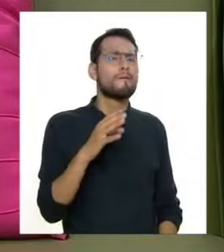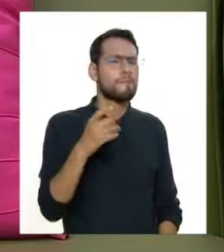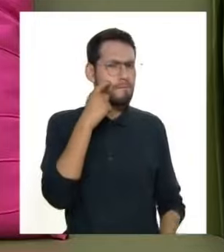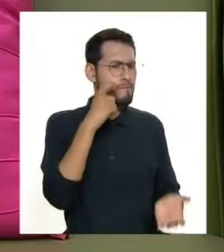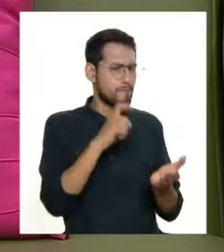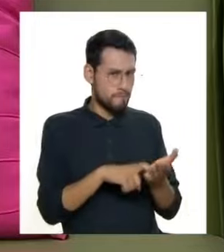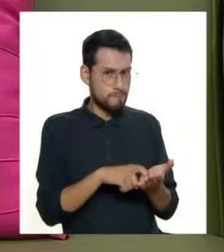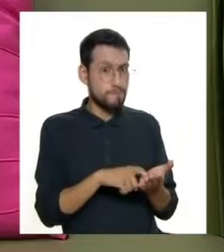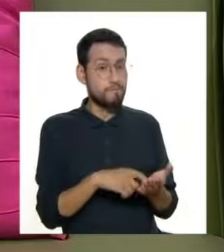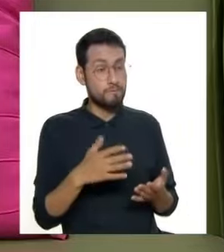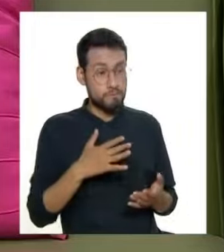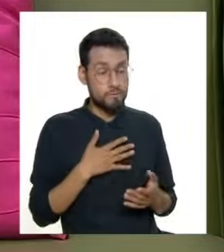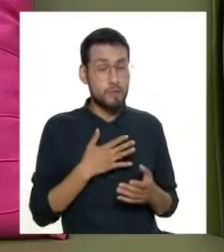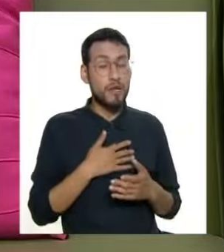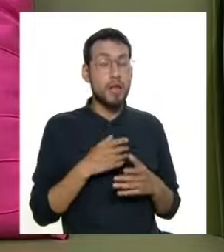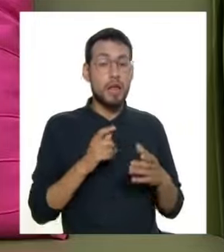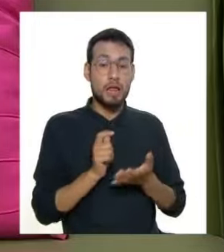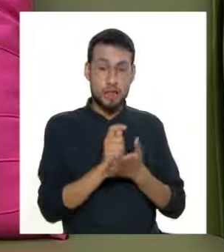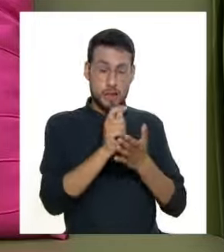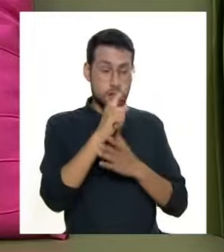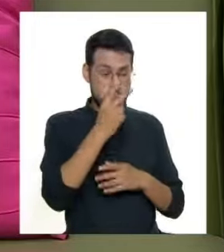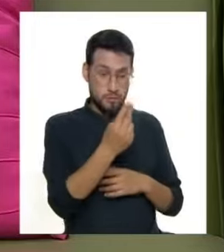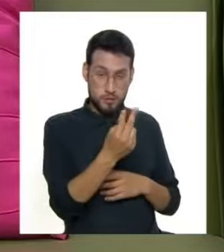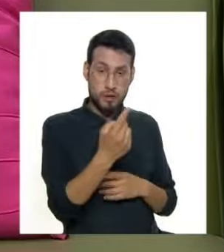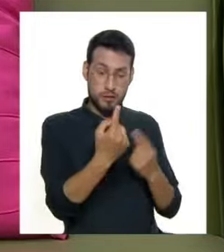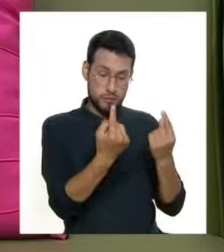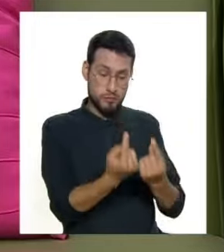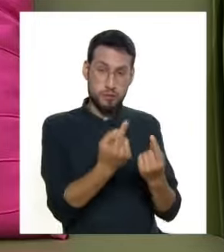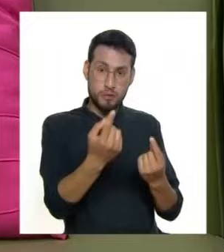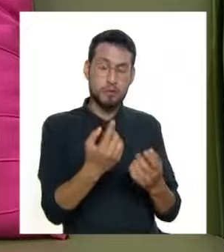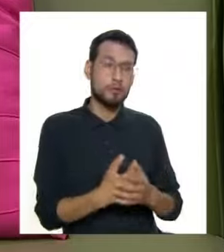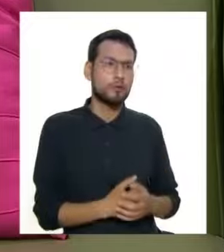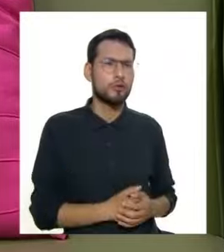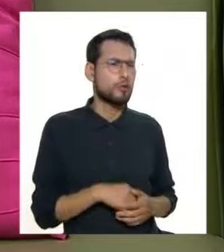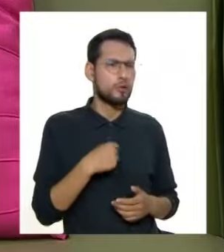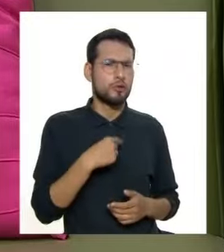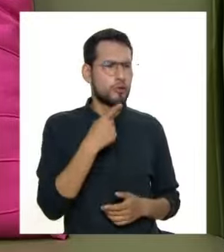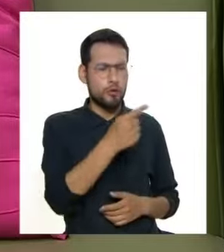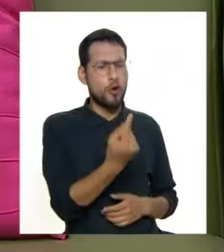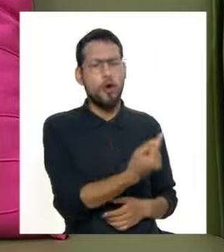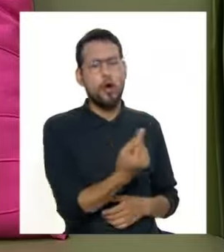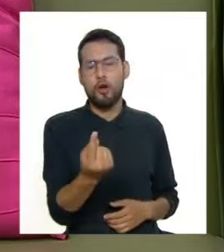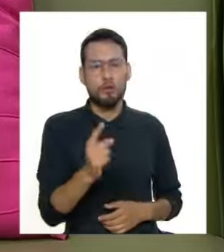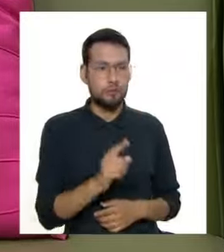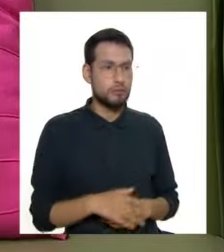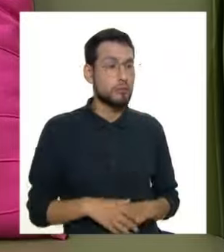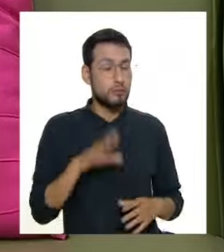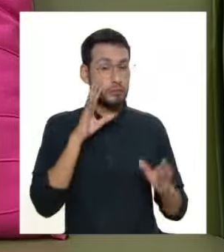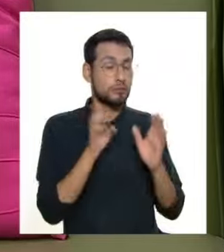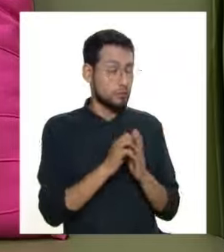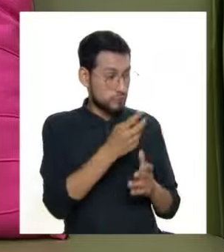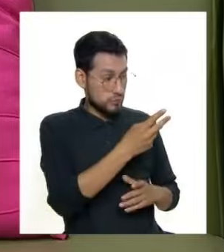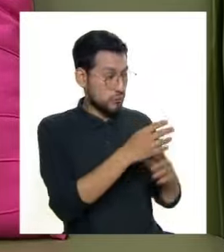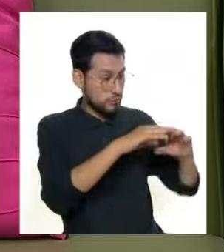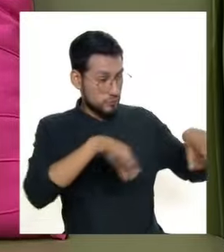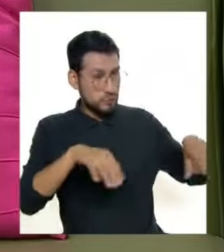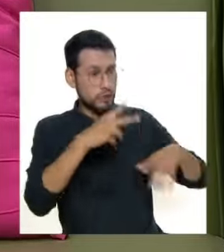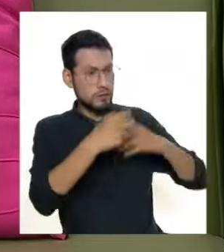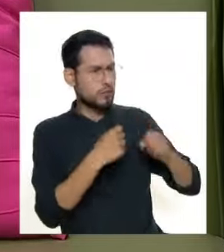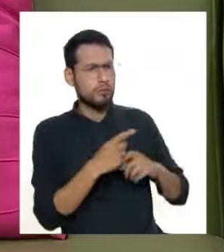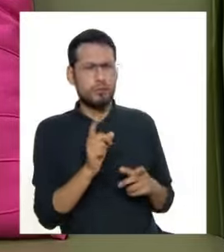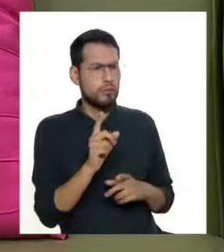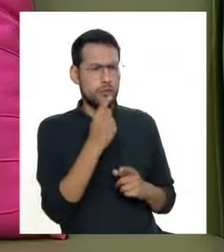cuando yo hago terapia de pareja con las personas que llegan a la consulta, yo no digo que están solos. Cuando, por ejemplo, en el caso de ustedes que se han separado 3 años,